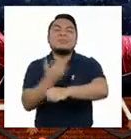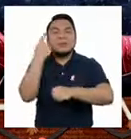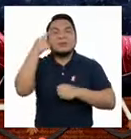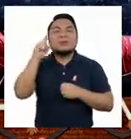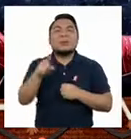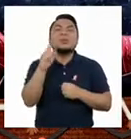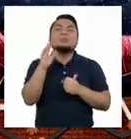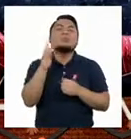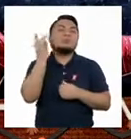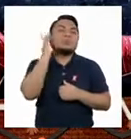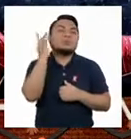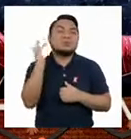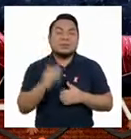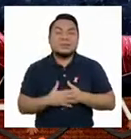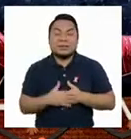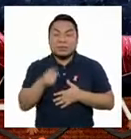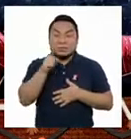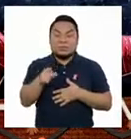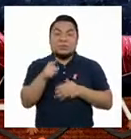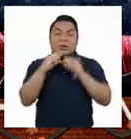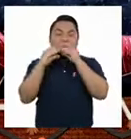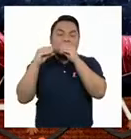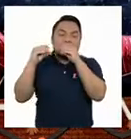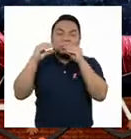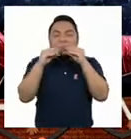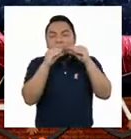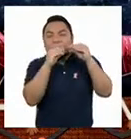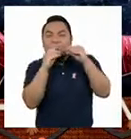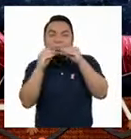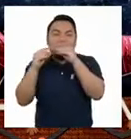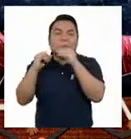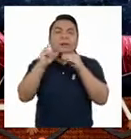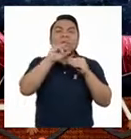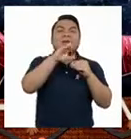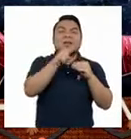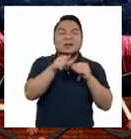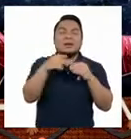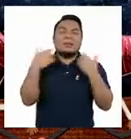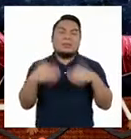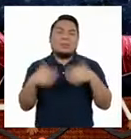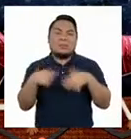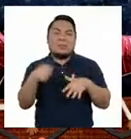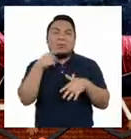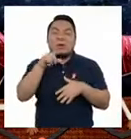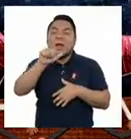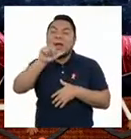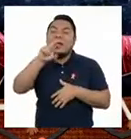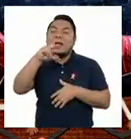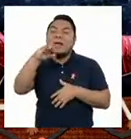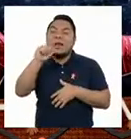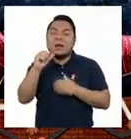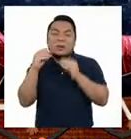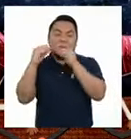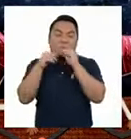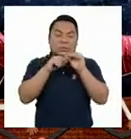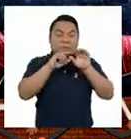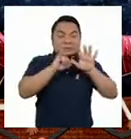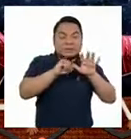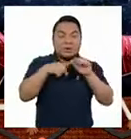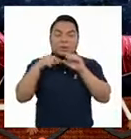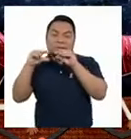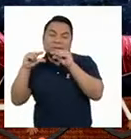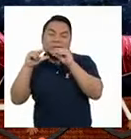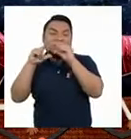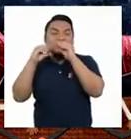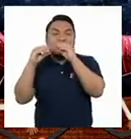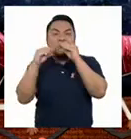los sonidos. Su zampoña es ira y el de su amigo Oscar es arca. Cada día camino a la